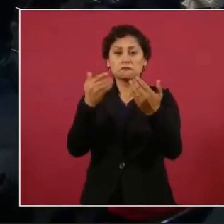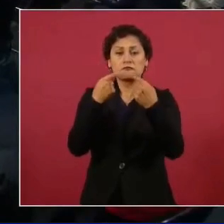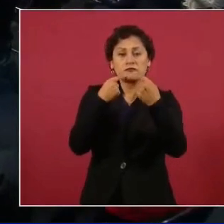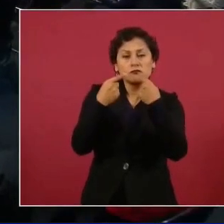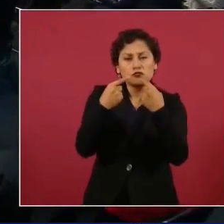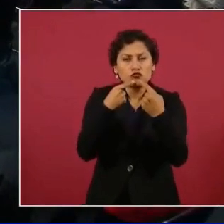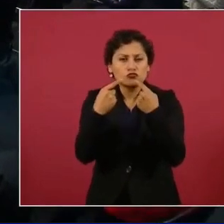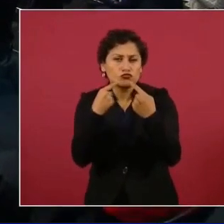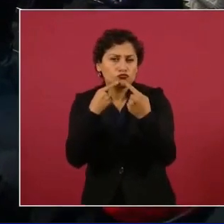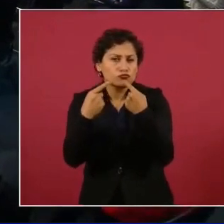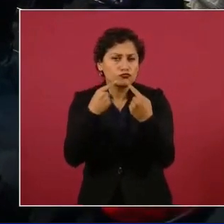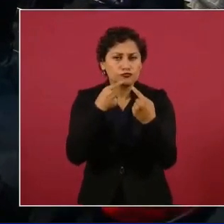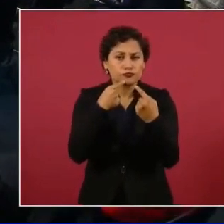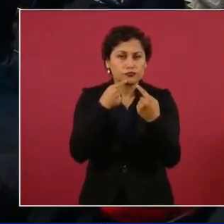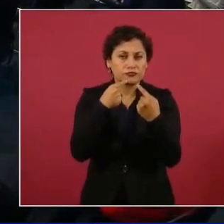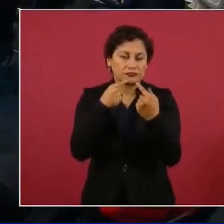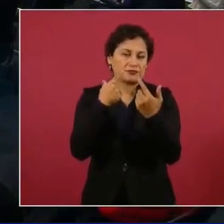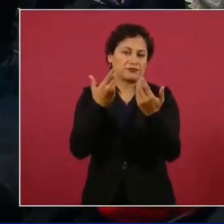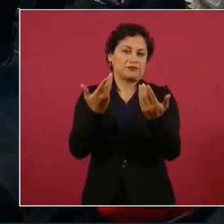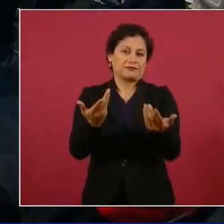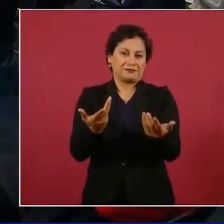Bueno, de ahí salió,